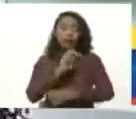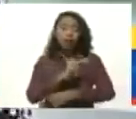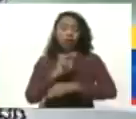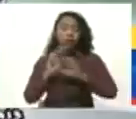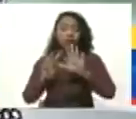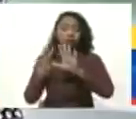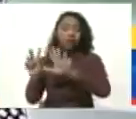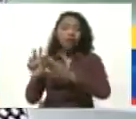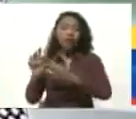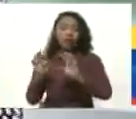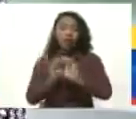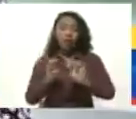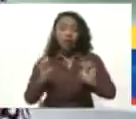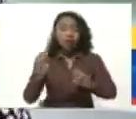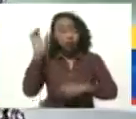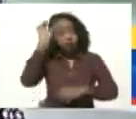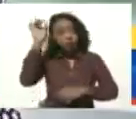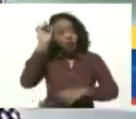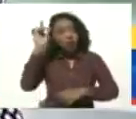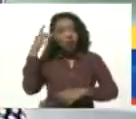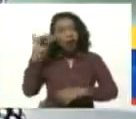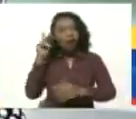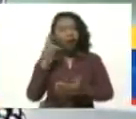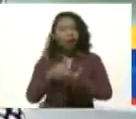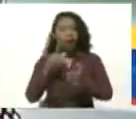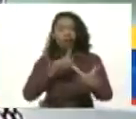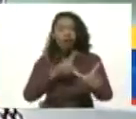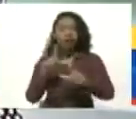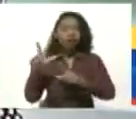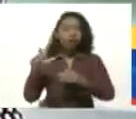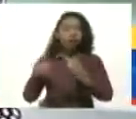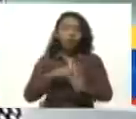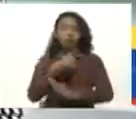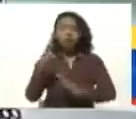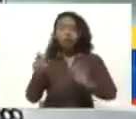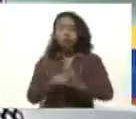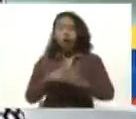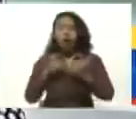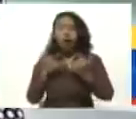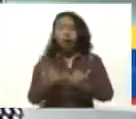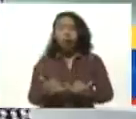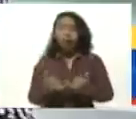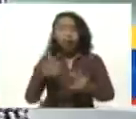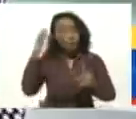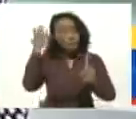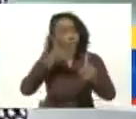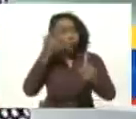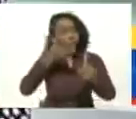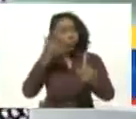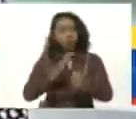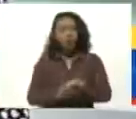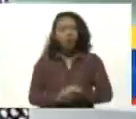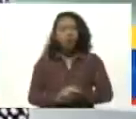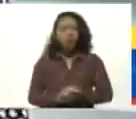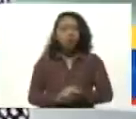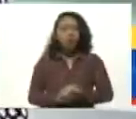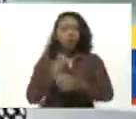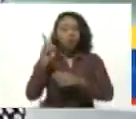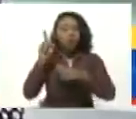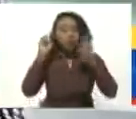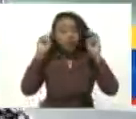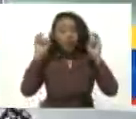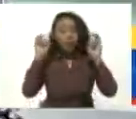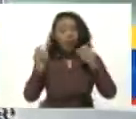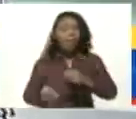116.277 educadores están precisamente en plena actualización y formación. Y uno de los módulos